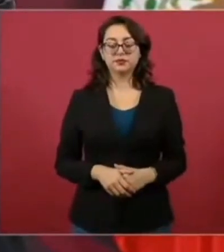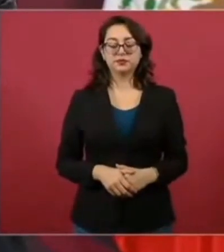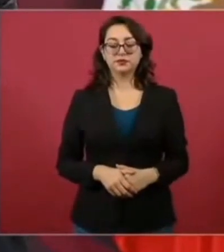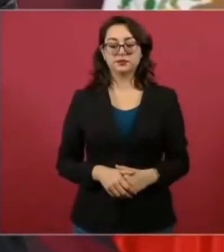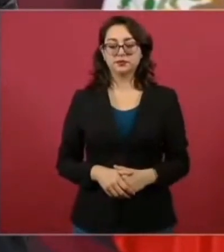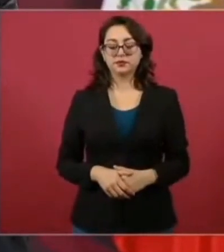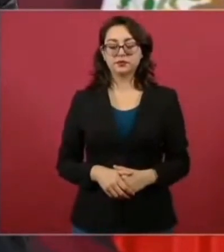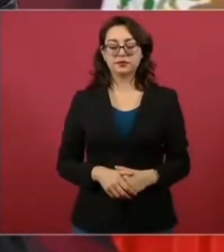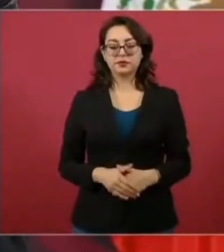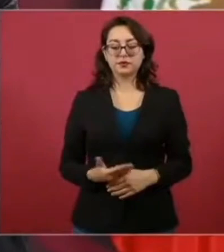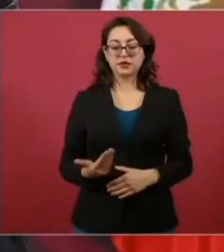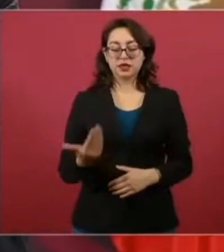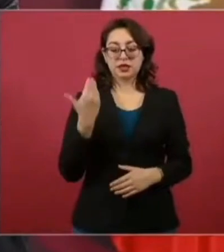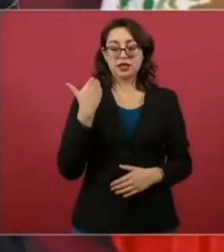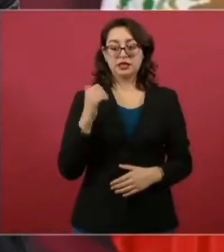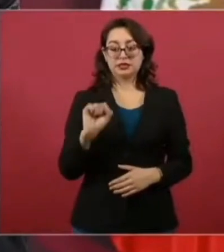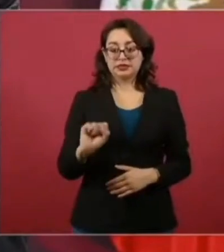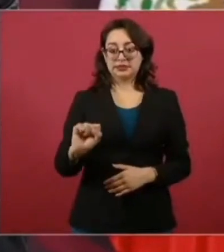México